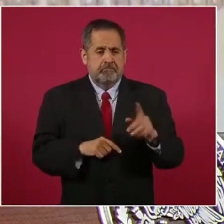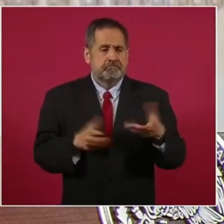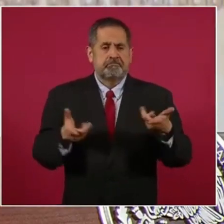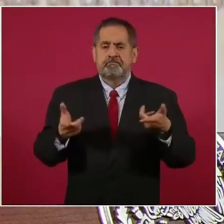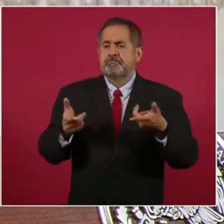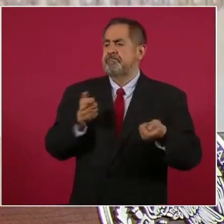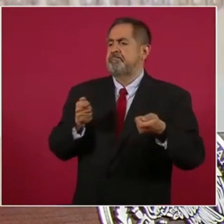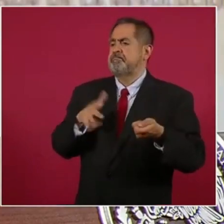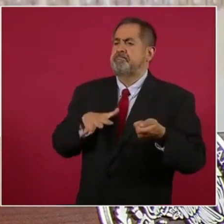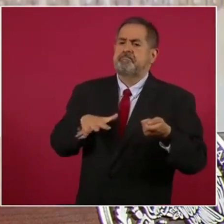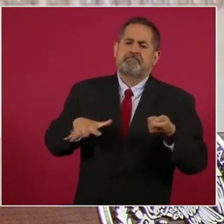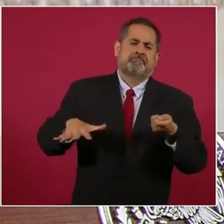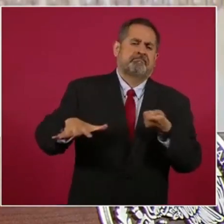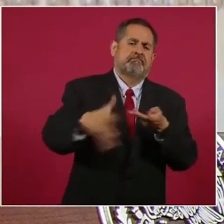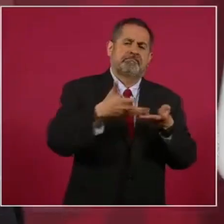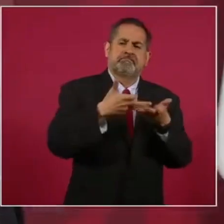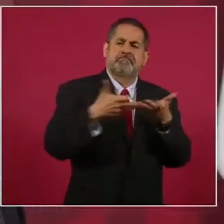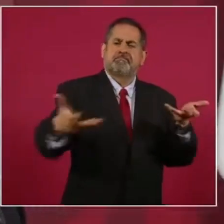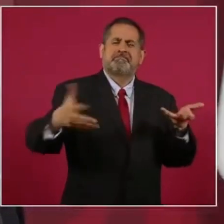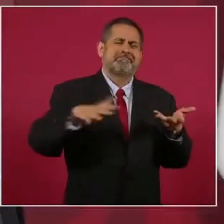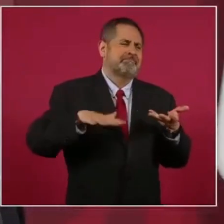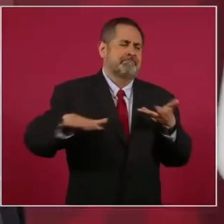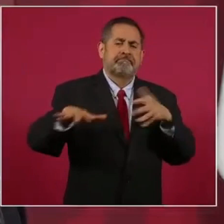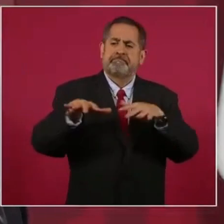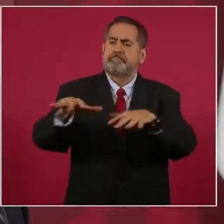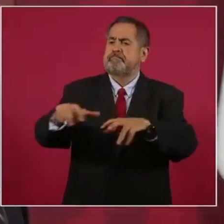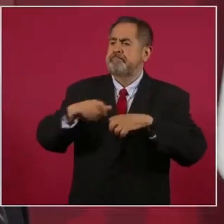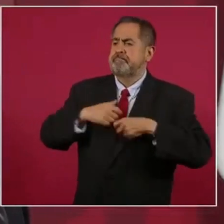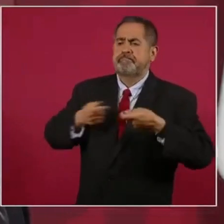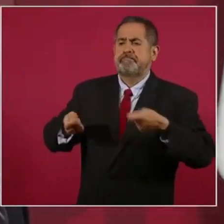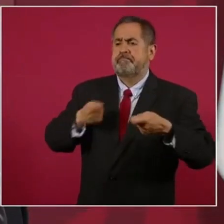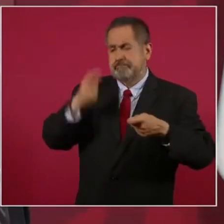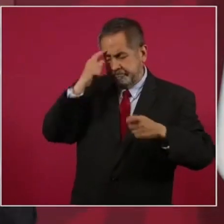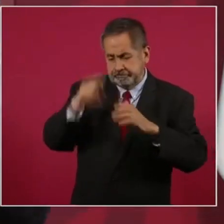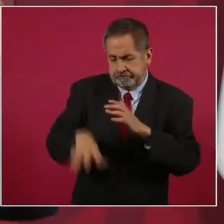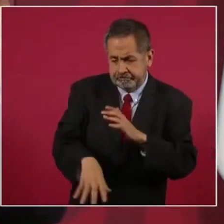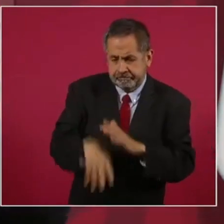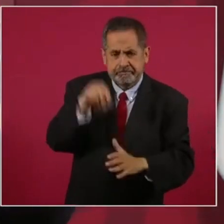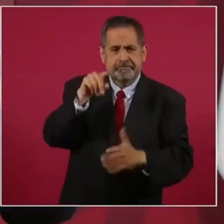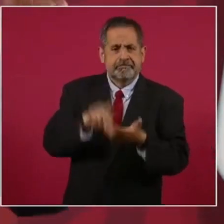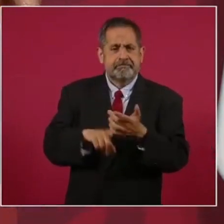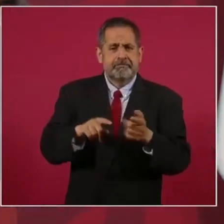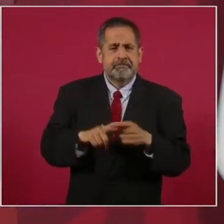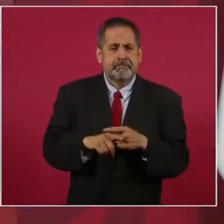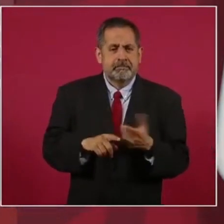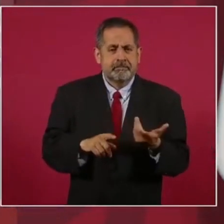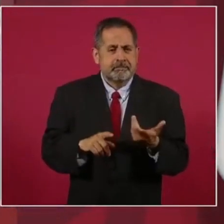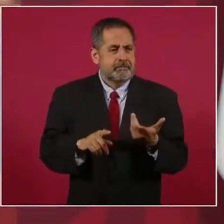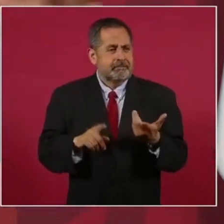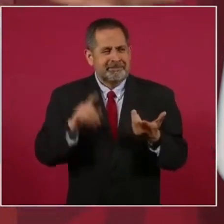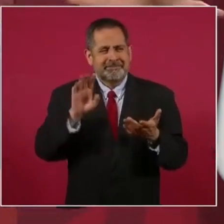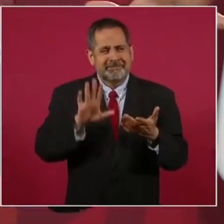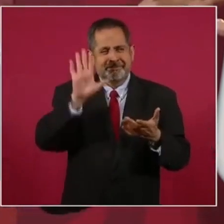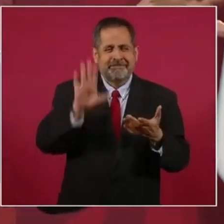dominio de grandes extensiones de nuestro territorio. Era como un estado dentro de otro